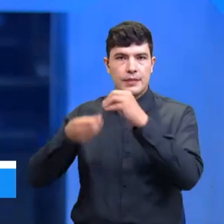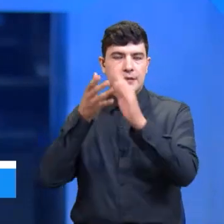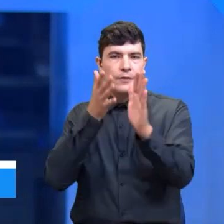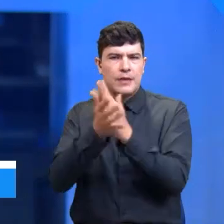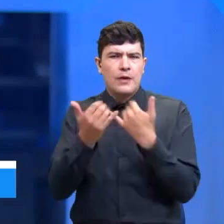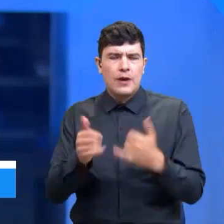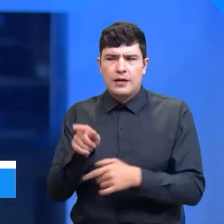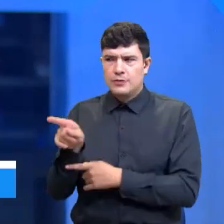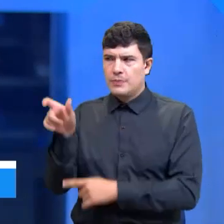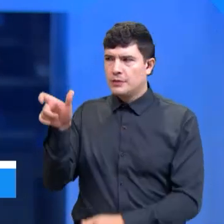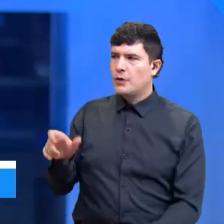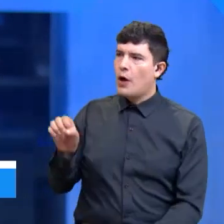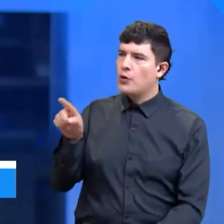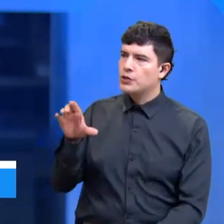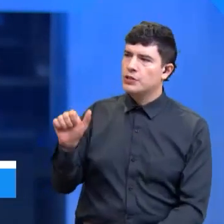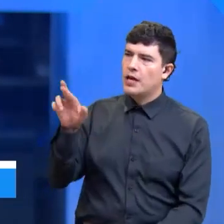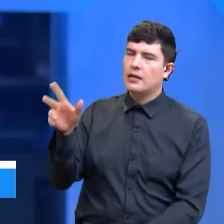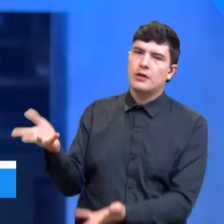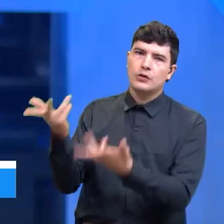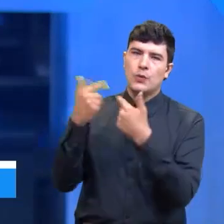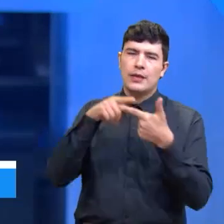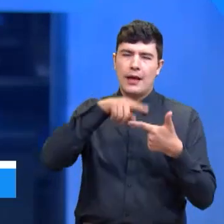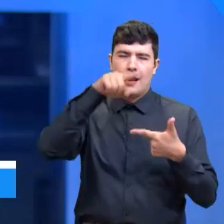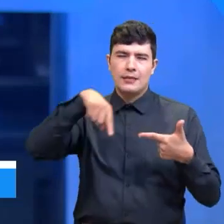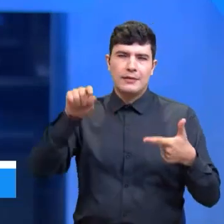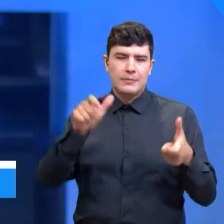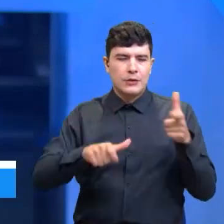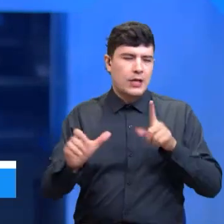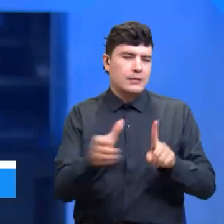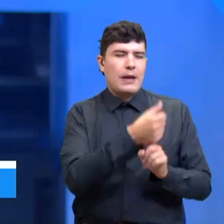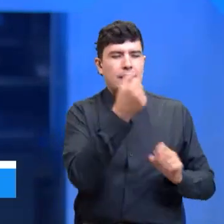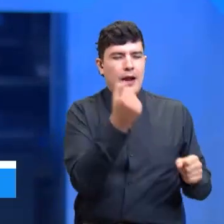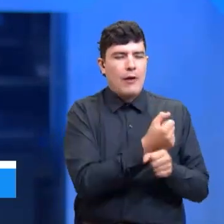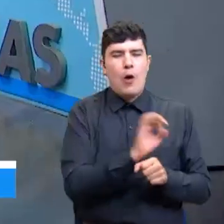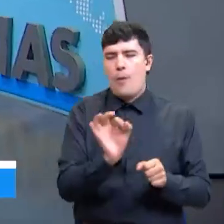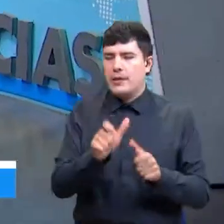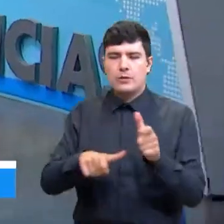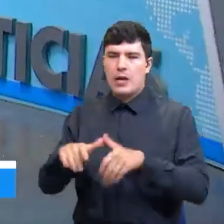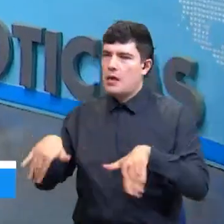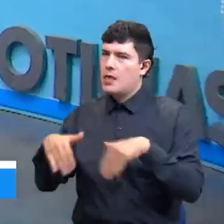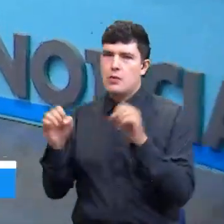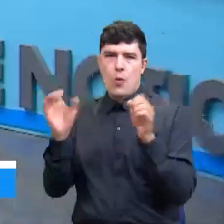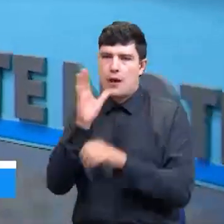en Colombia Oscar Buenas tardes quién lo acompaña a esta hora de la tarde